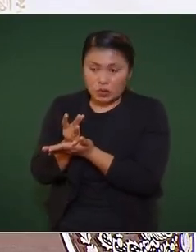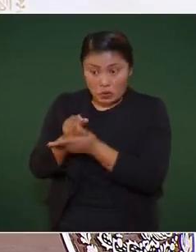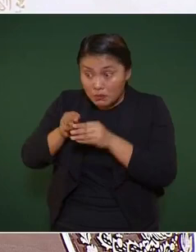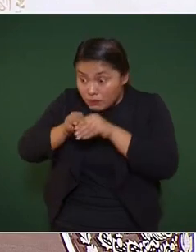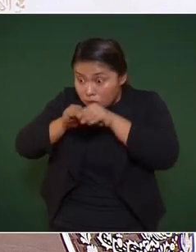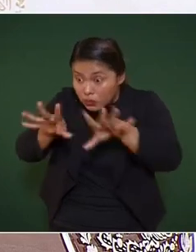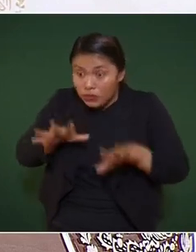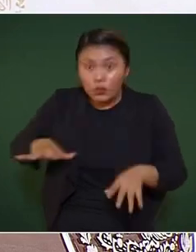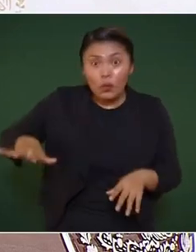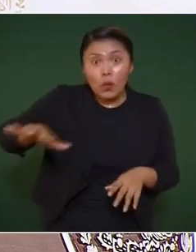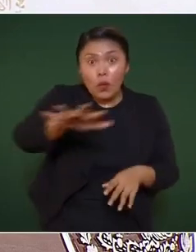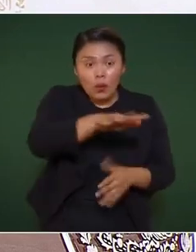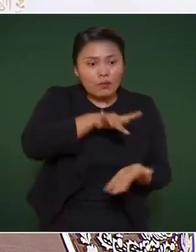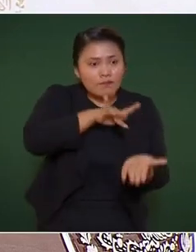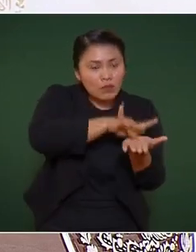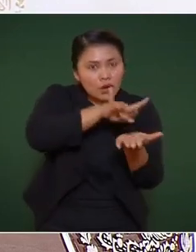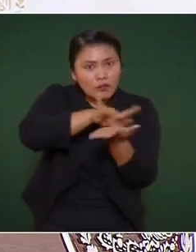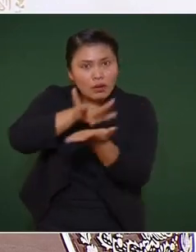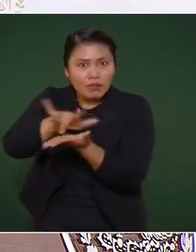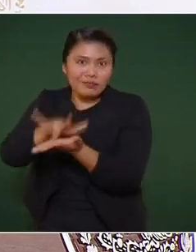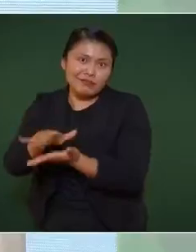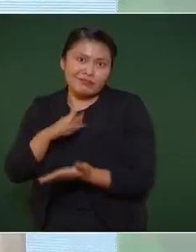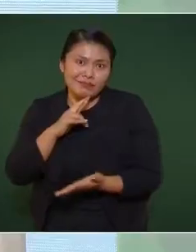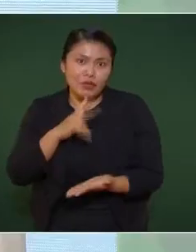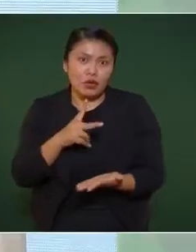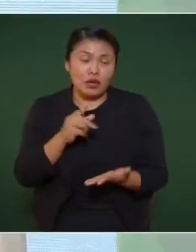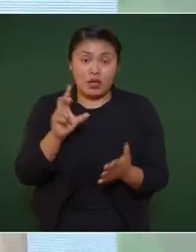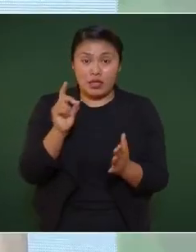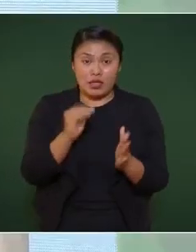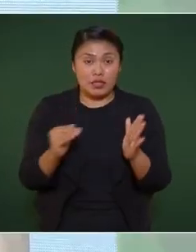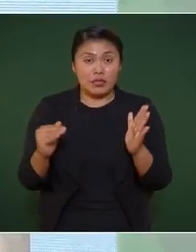los 35 millones de familias,